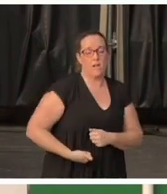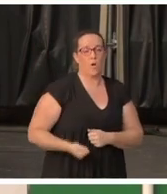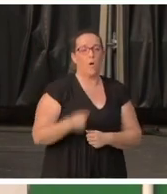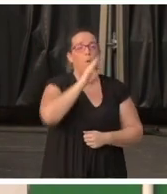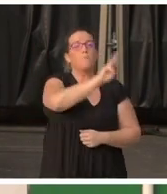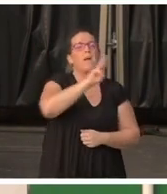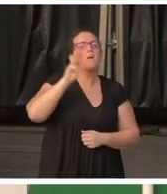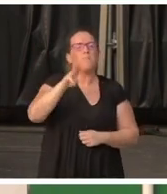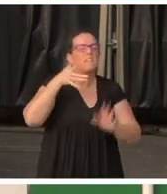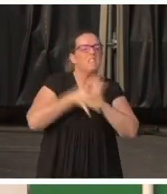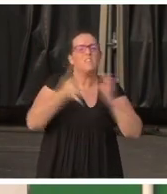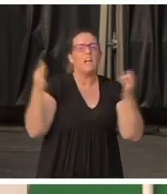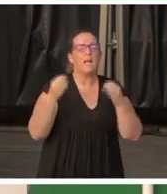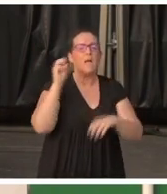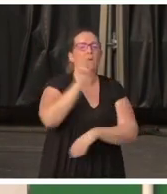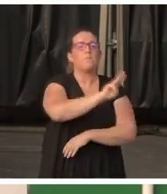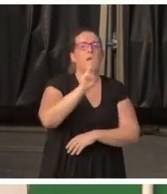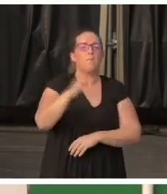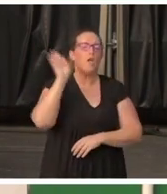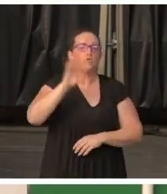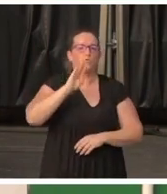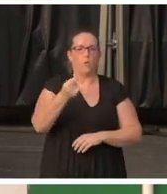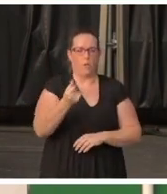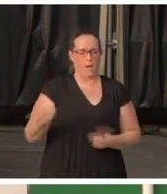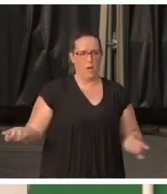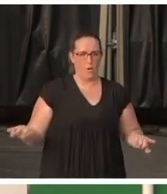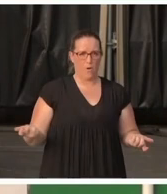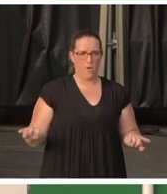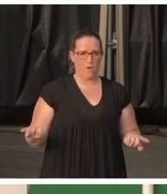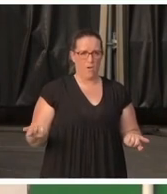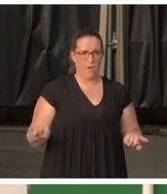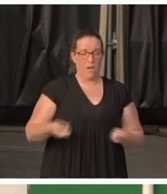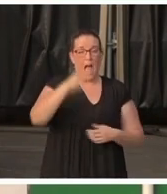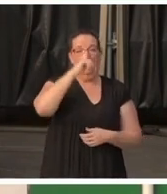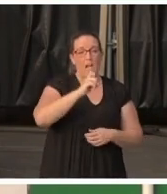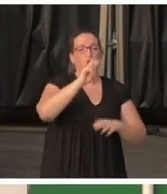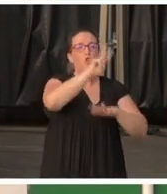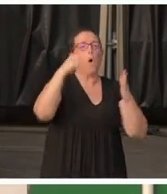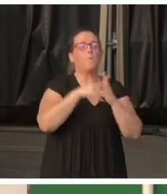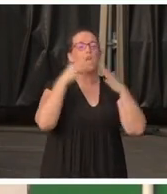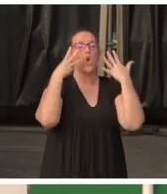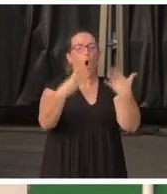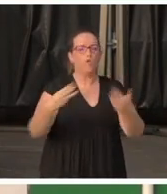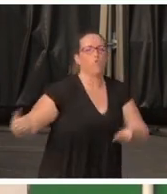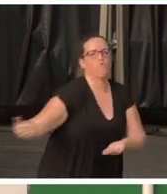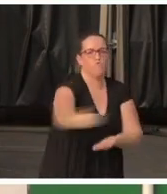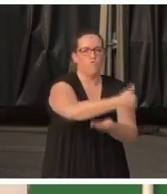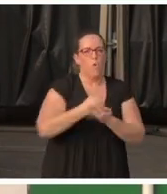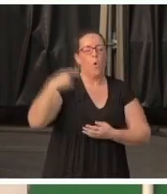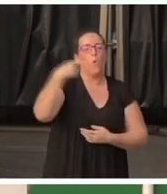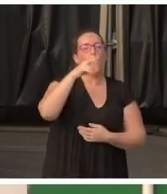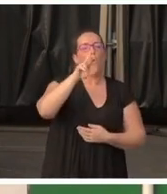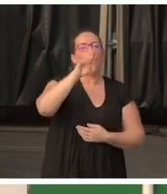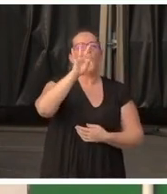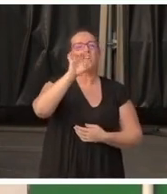Popular es el partido de la corrupción estructural. Cuando soportábamos la crisis del 2008, se forraban con la Gürtel,